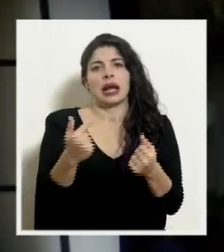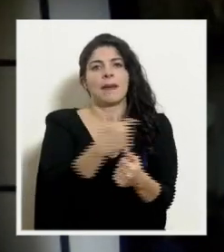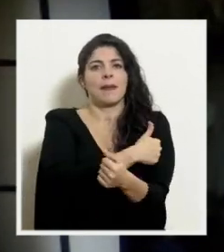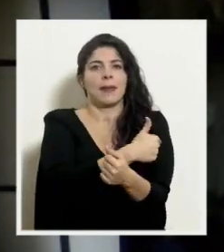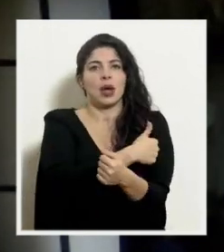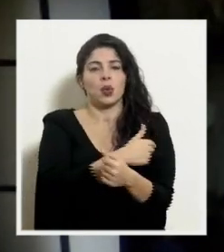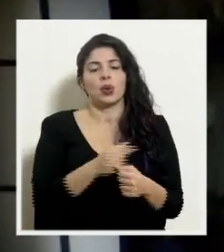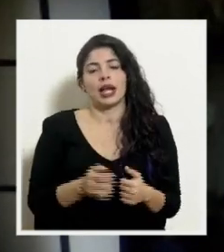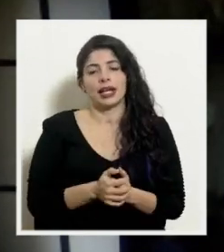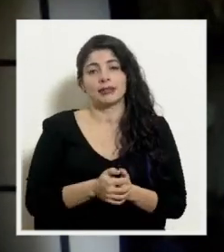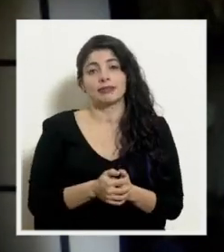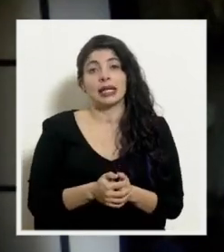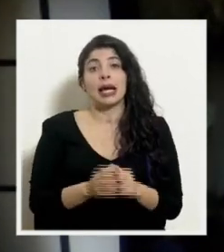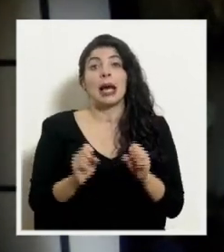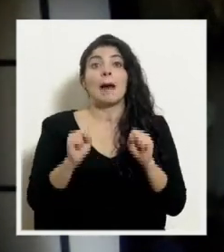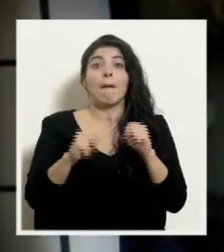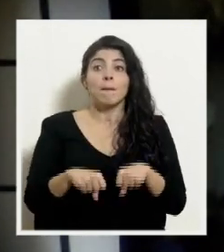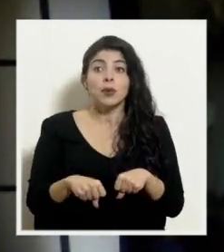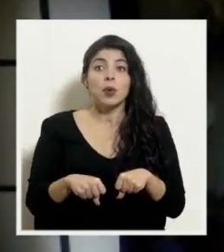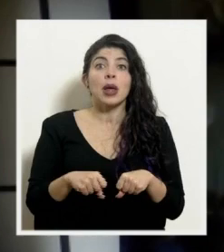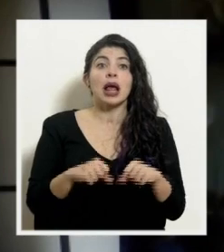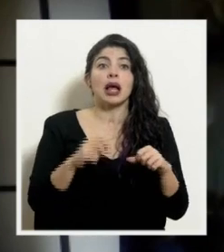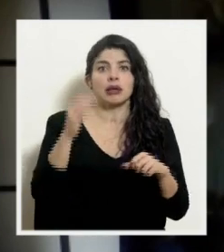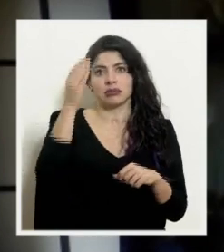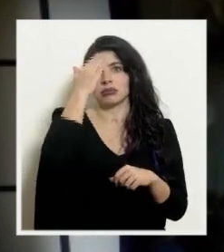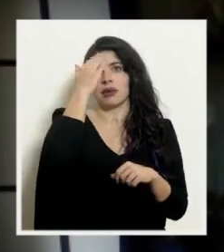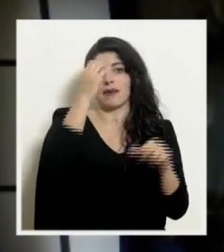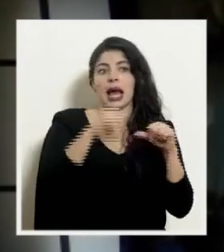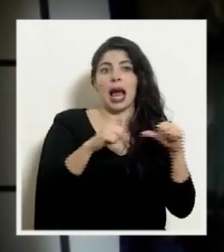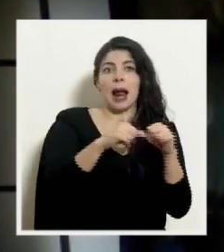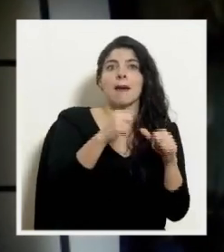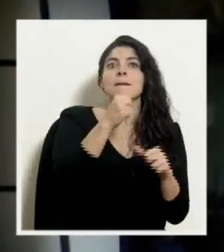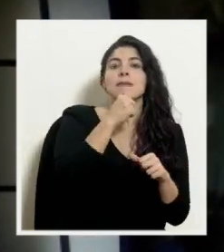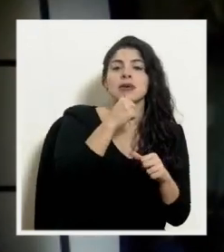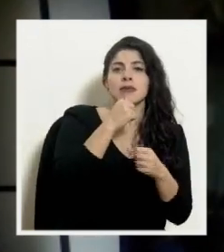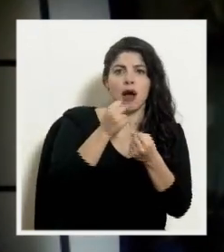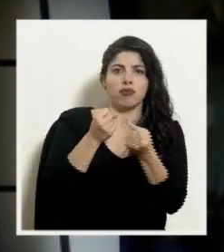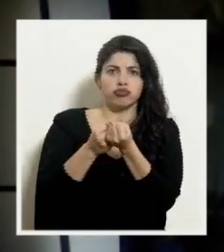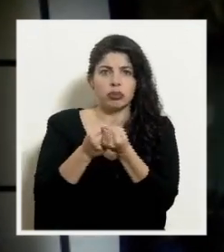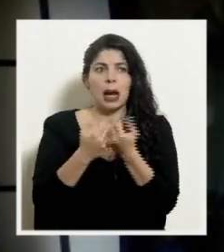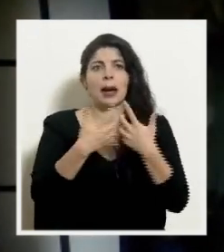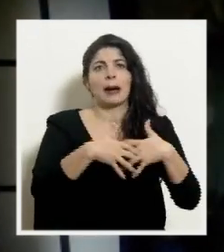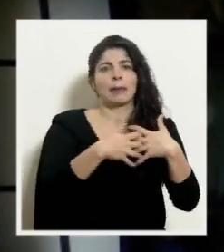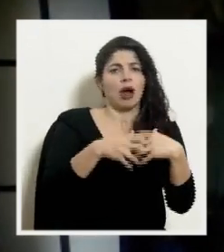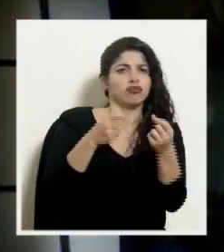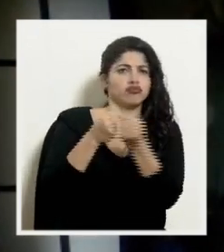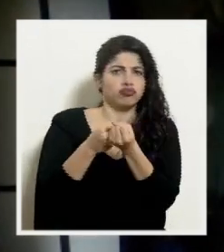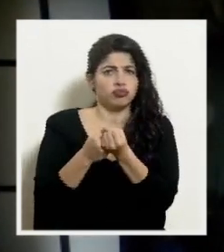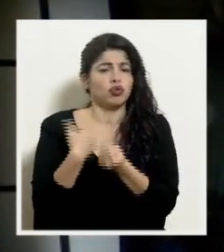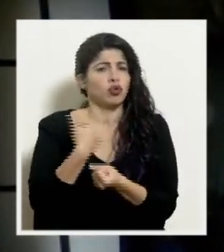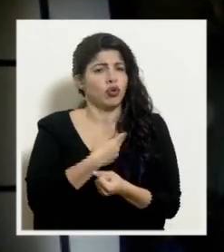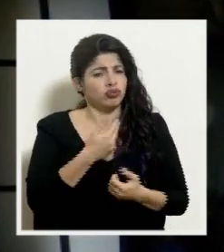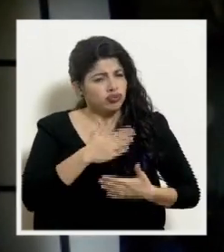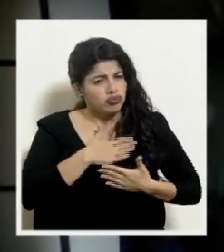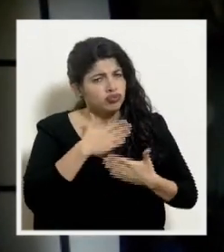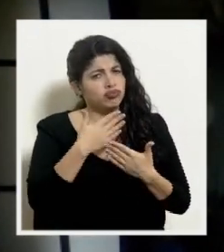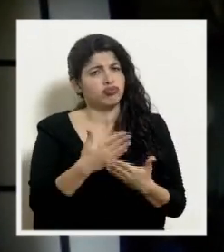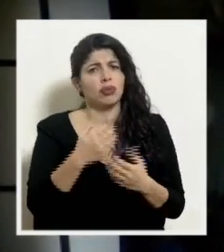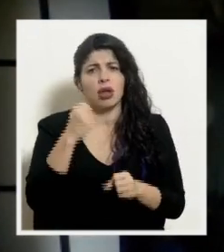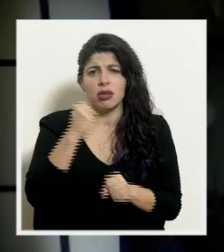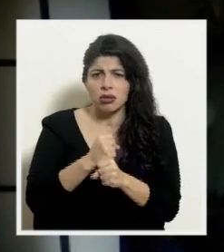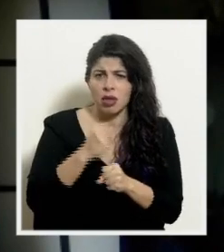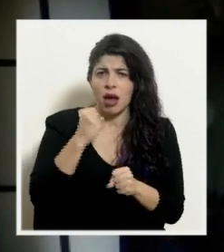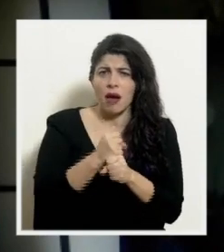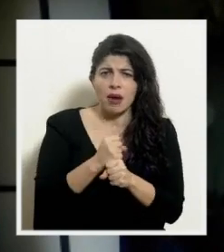vacunación y que puedan contar con el sector privado, que puedan contar con las empresas, que estamos en la mejor disposición de